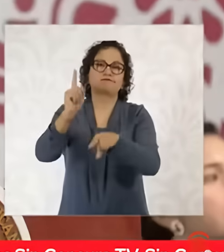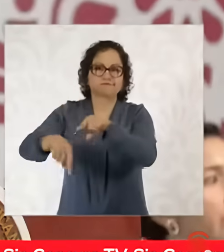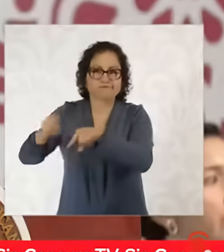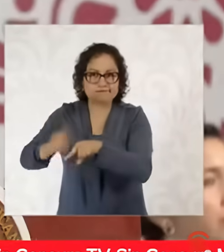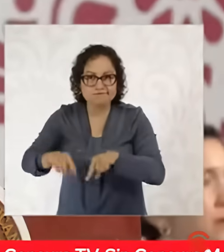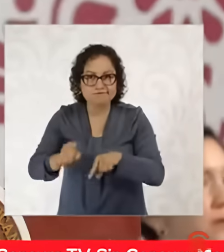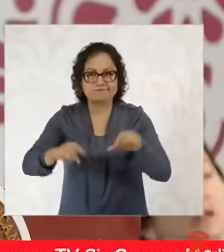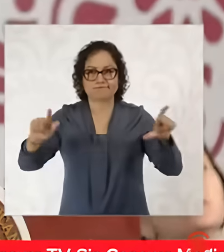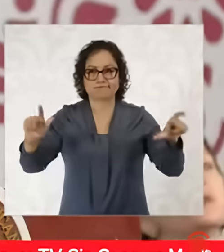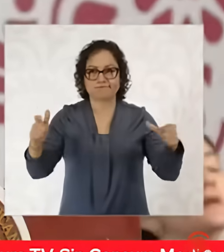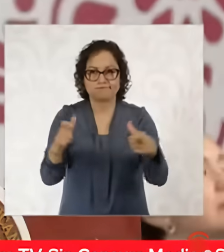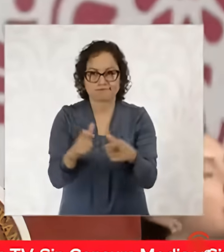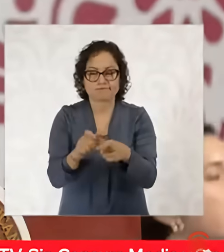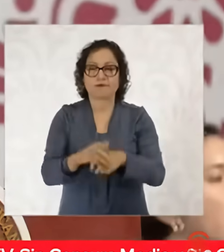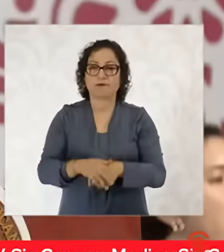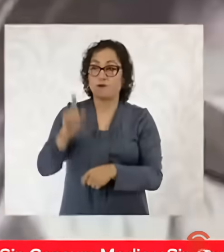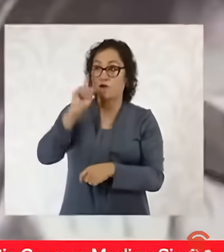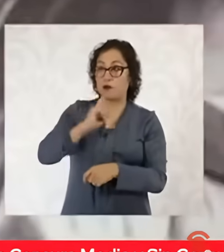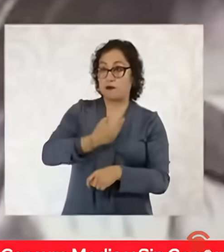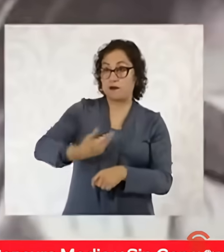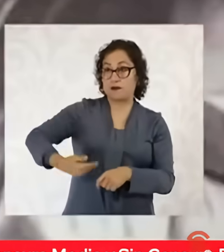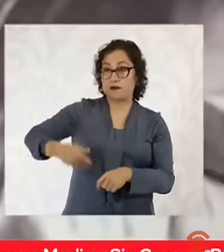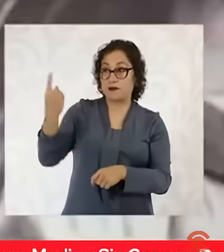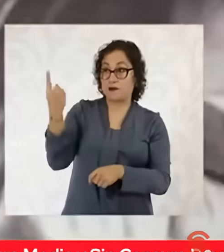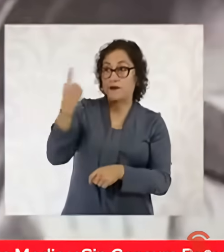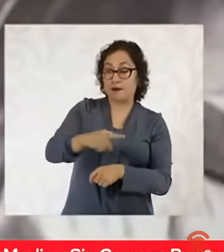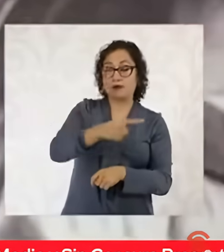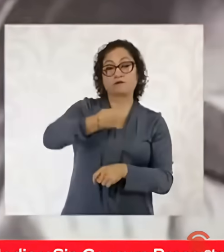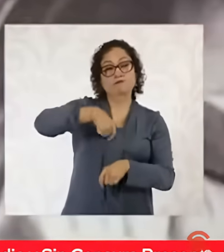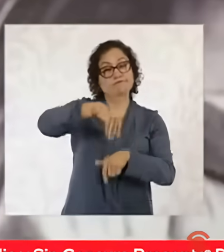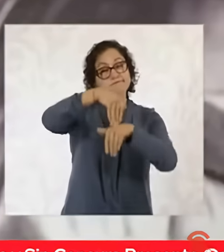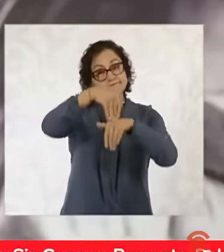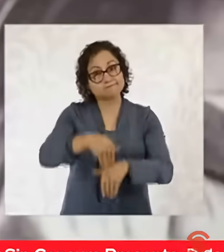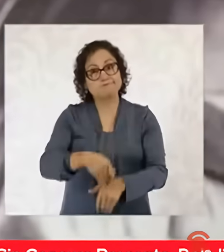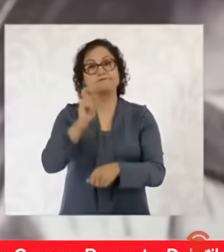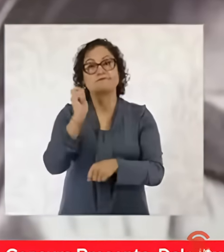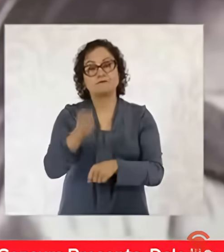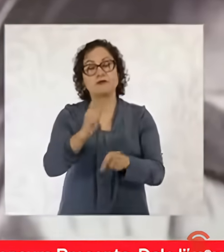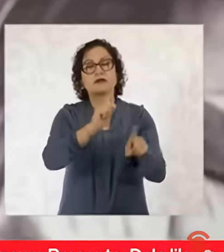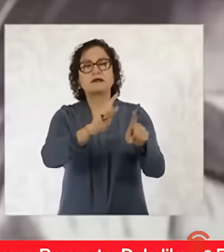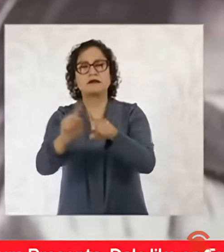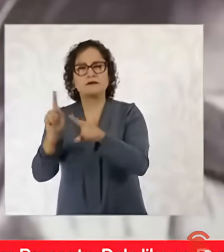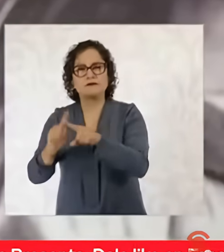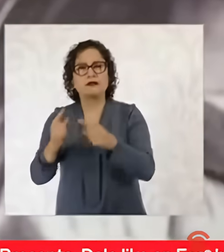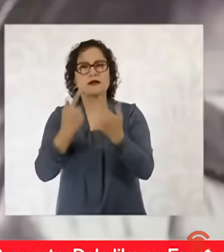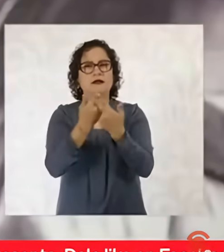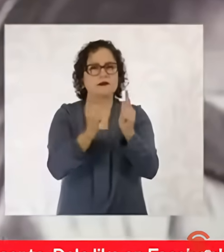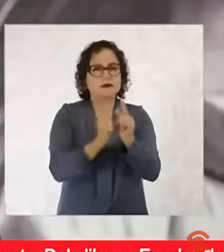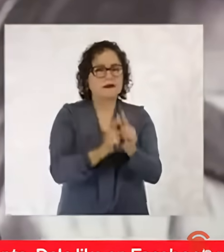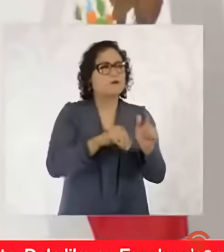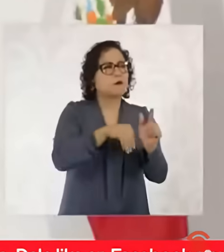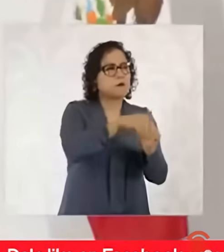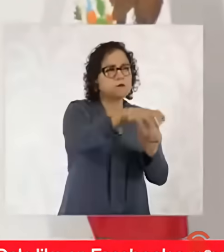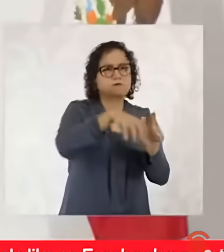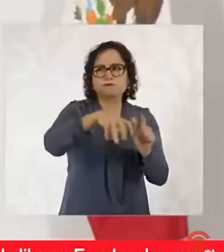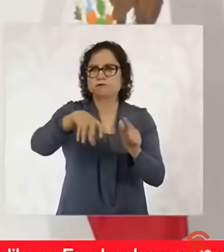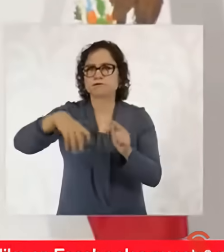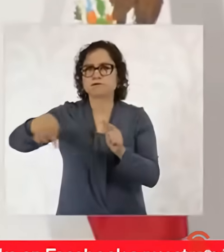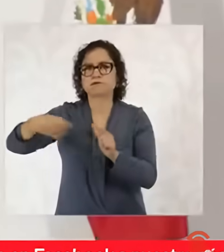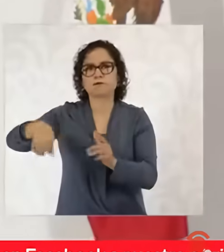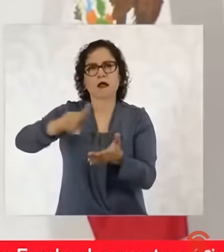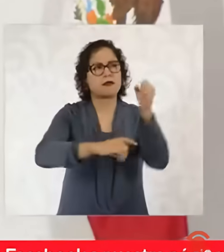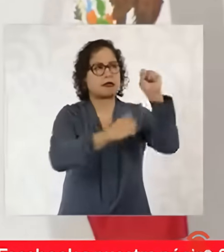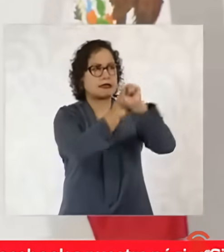Siguiendo las instrucciones de la Presidenta Claudia Sheinbaum, se llevaron a cabo reforzamientos operativos coordinados en los estados con mayor número